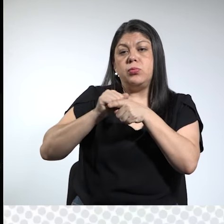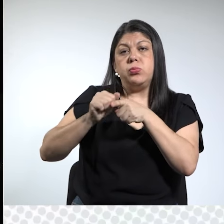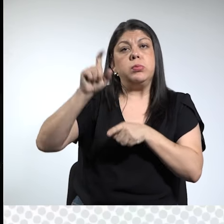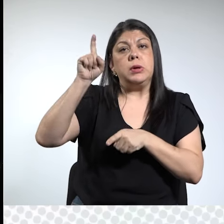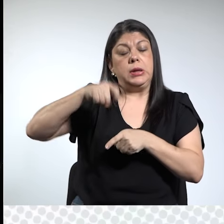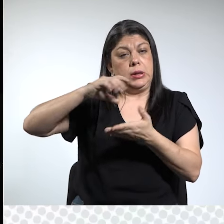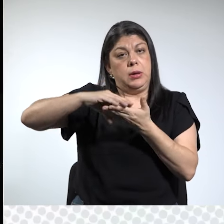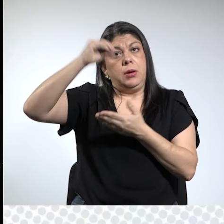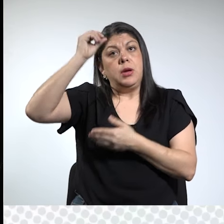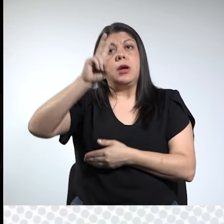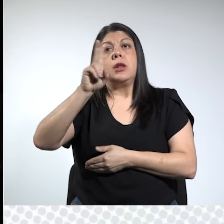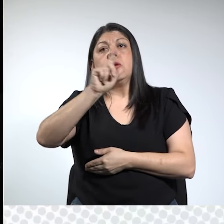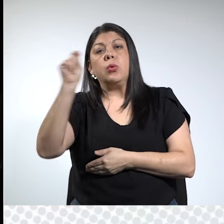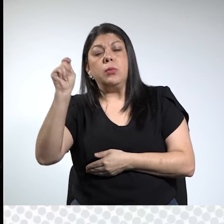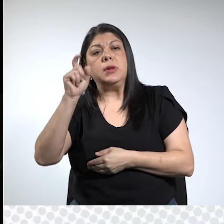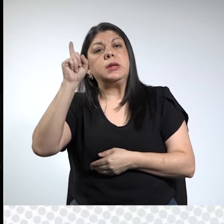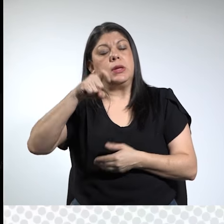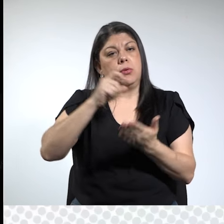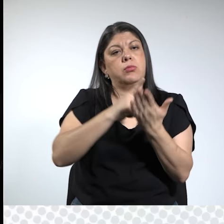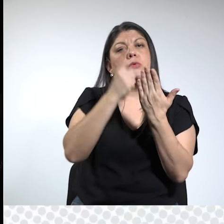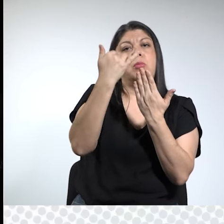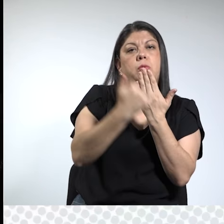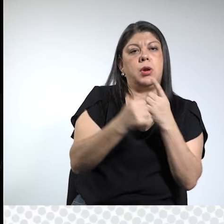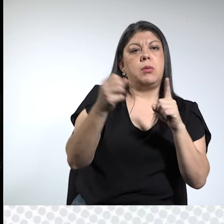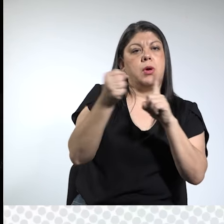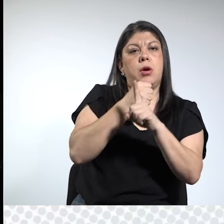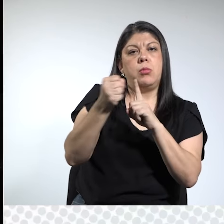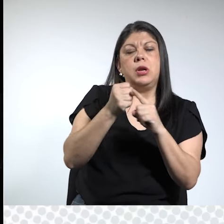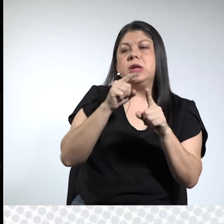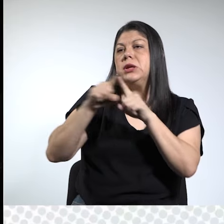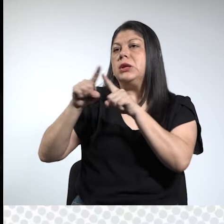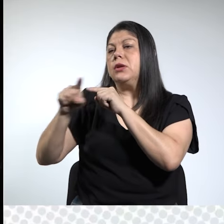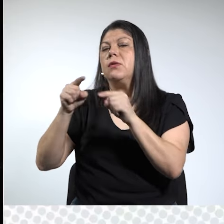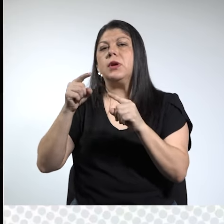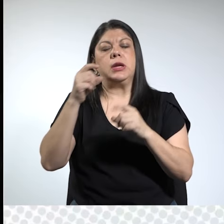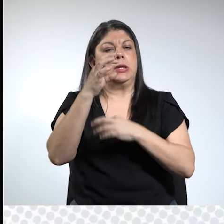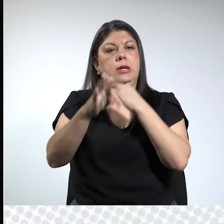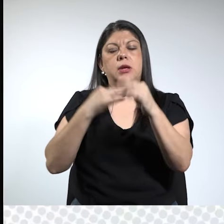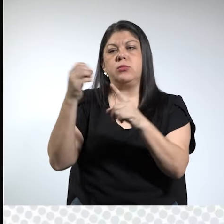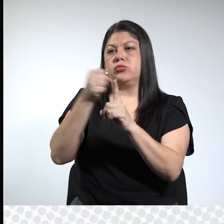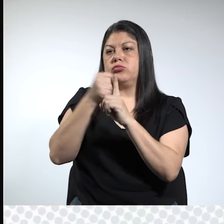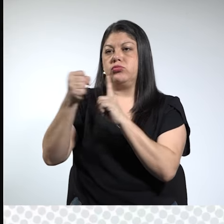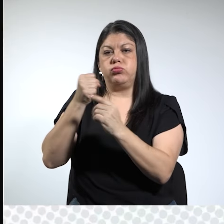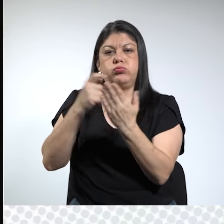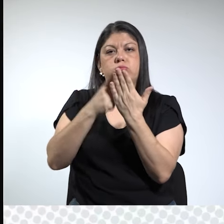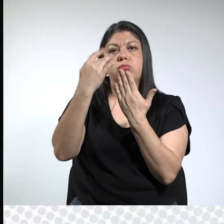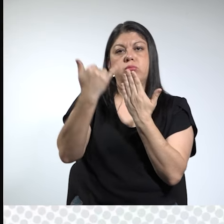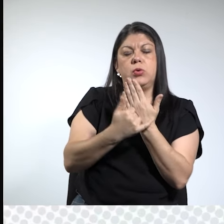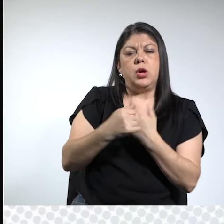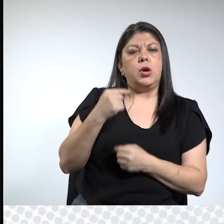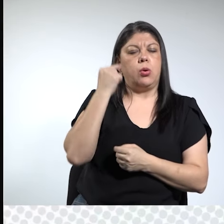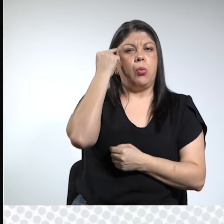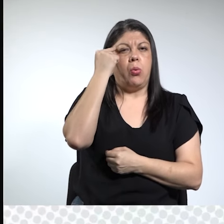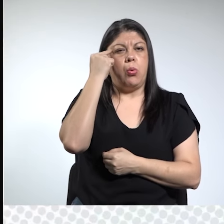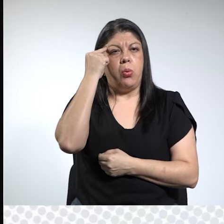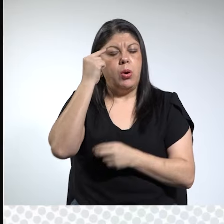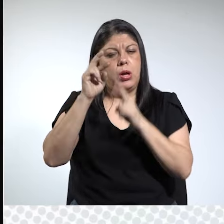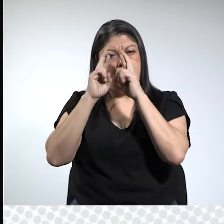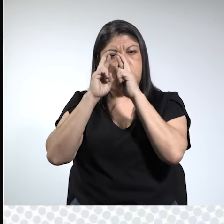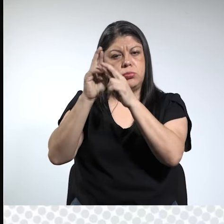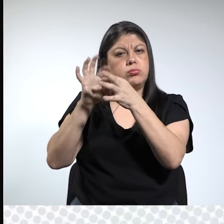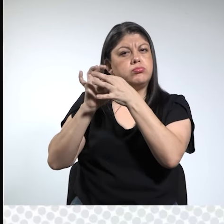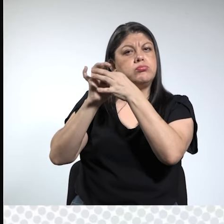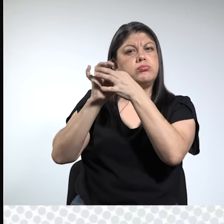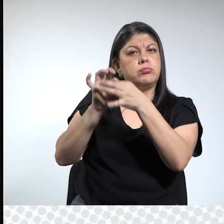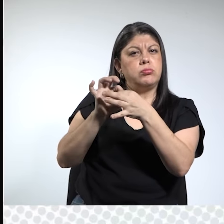seguir. Cada 2 meses hay un programa. Violencia de este tipo, violencia de este otro tipo, concientización con respecto